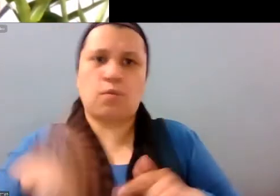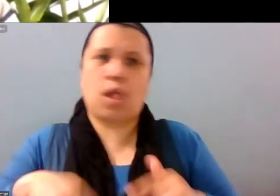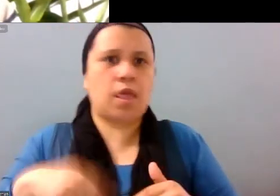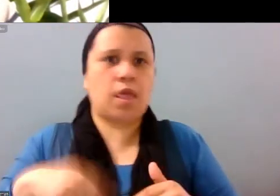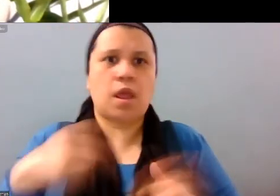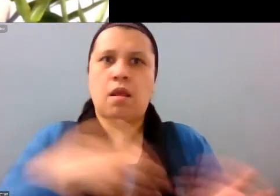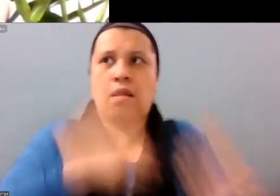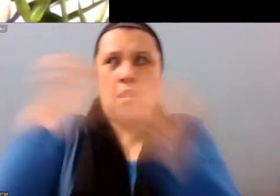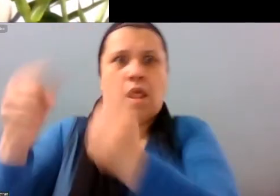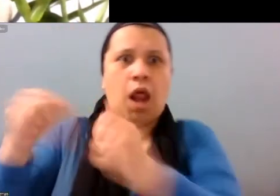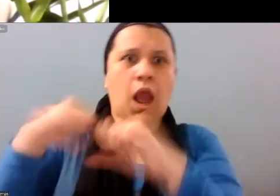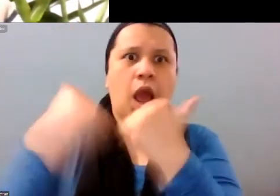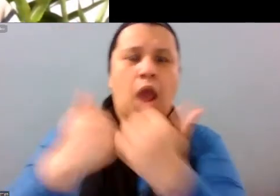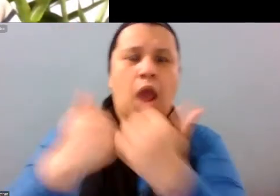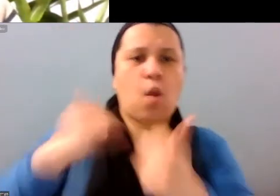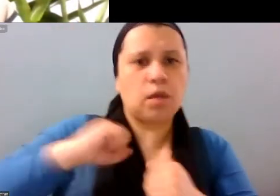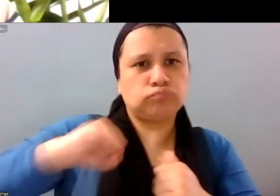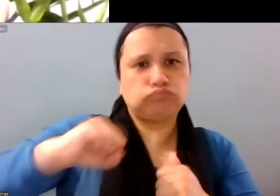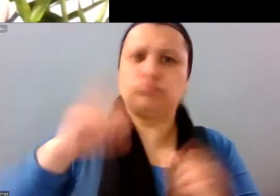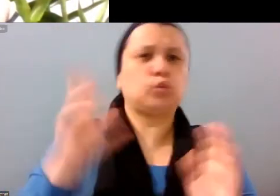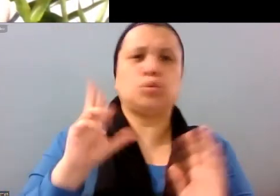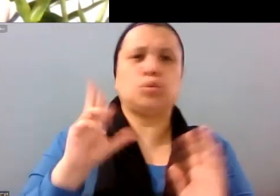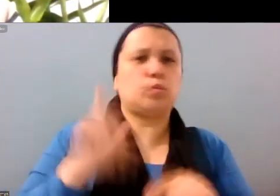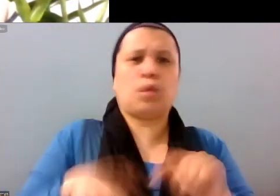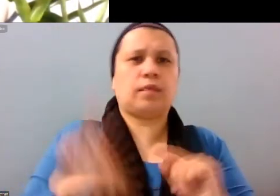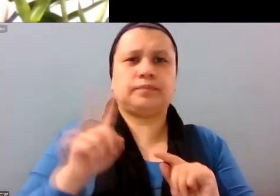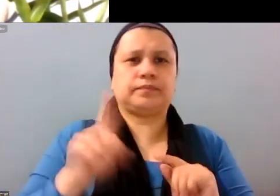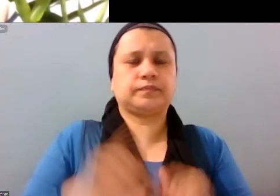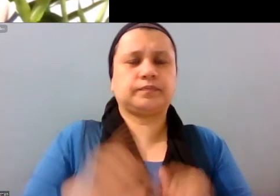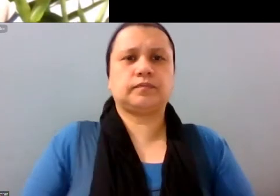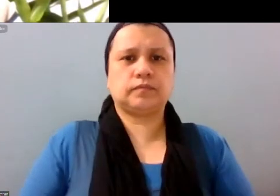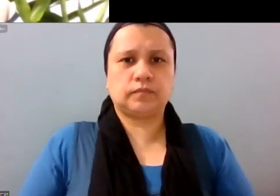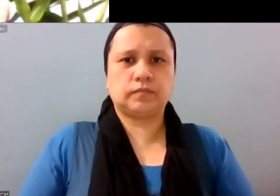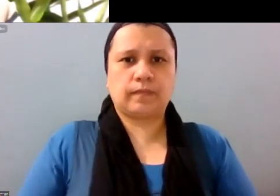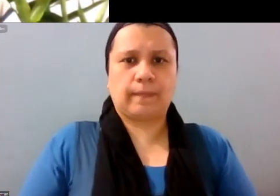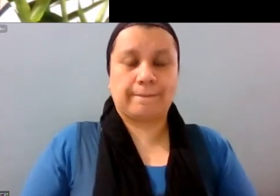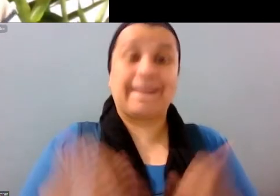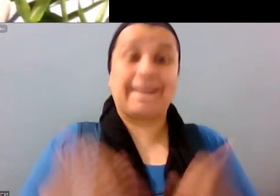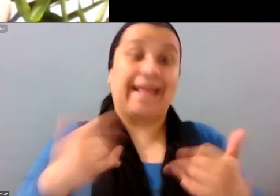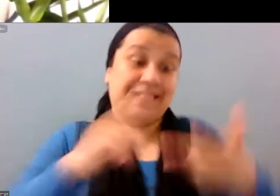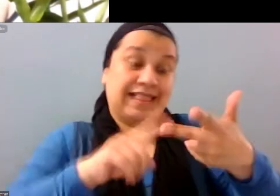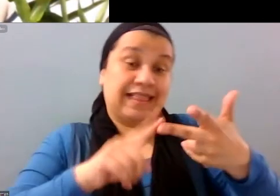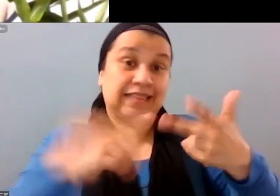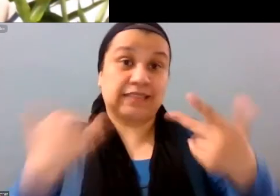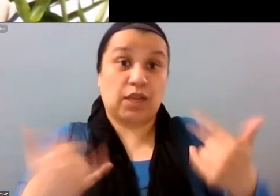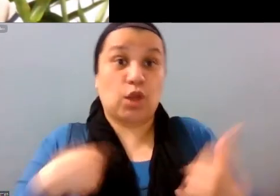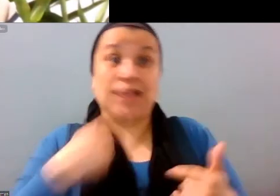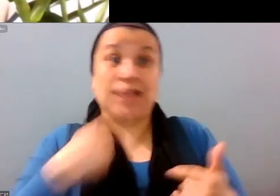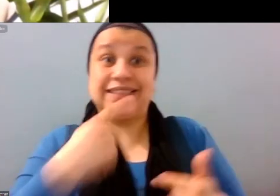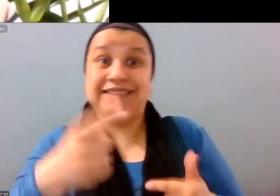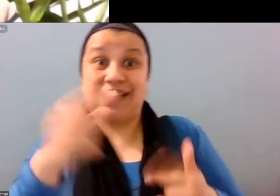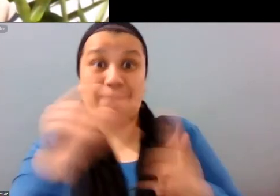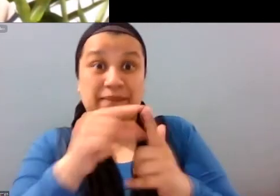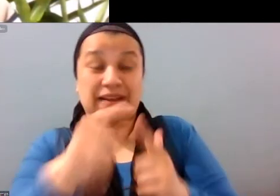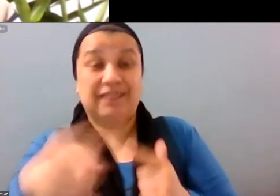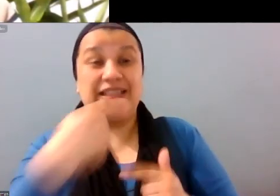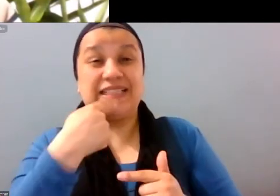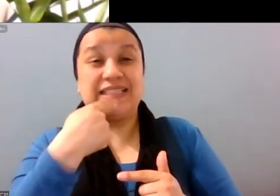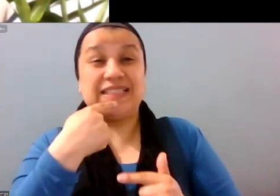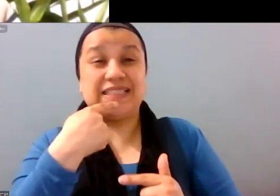es la idea y en tercer lugar y aquí quisiera retomar las palabras que que dijo